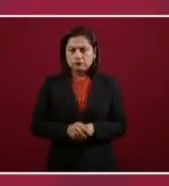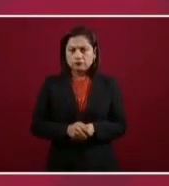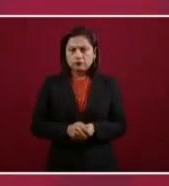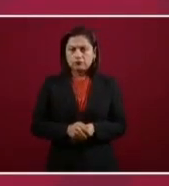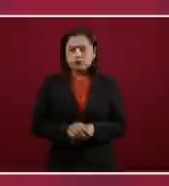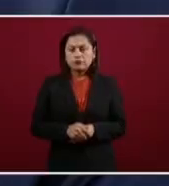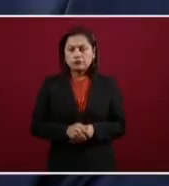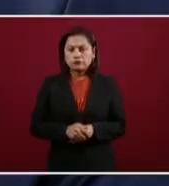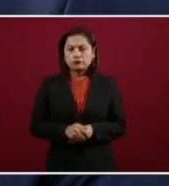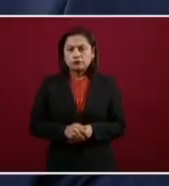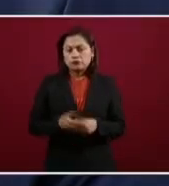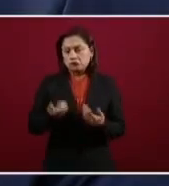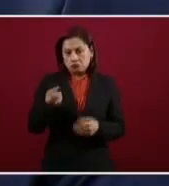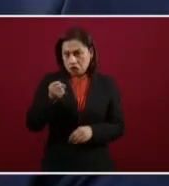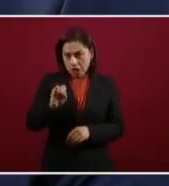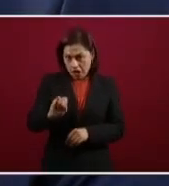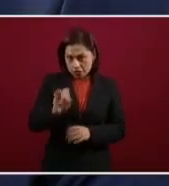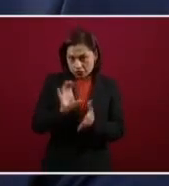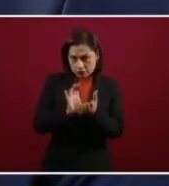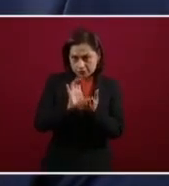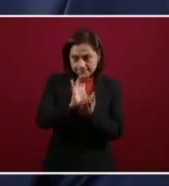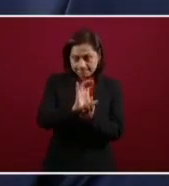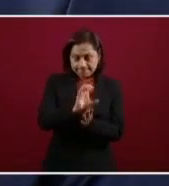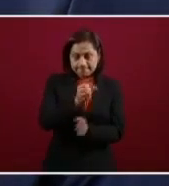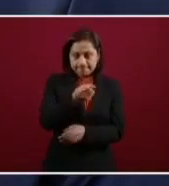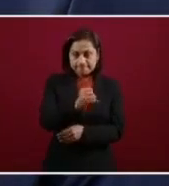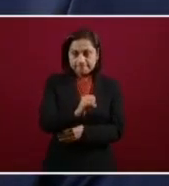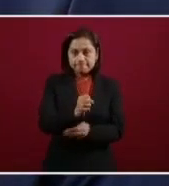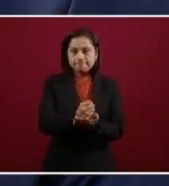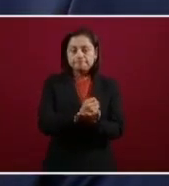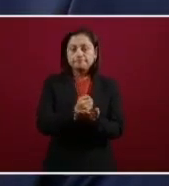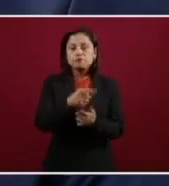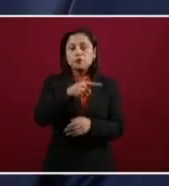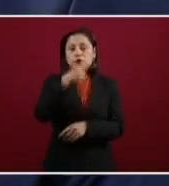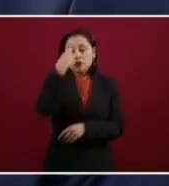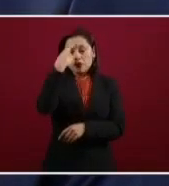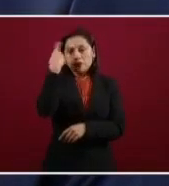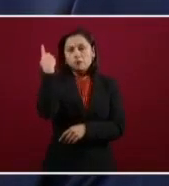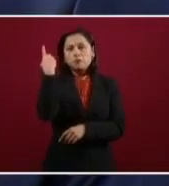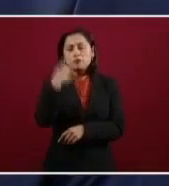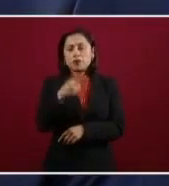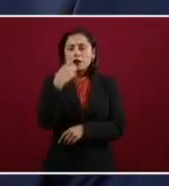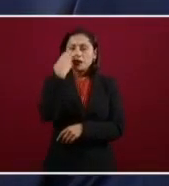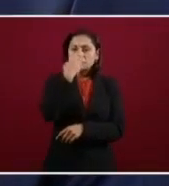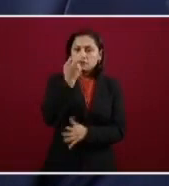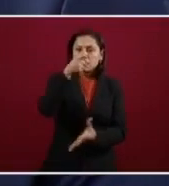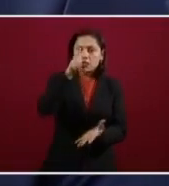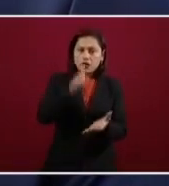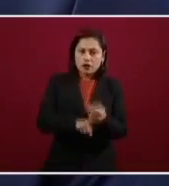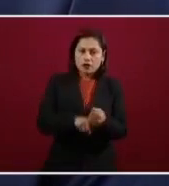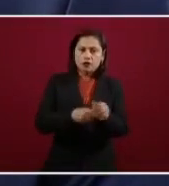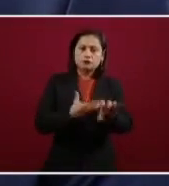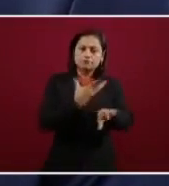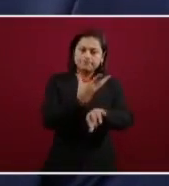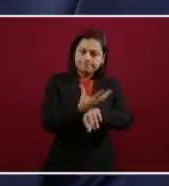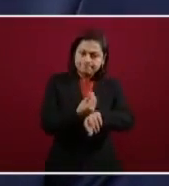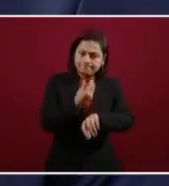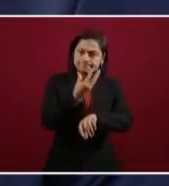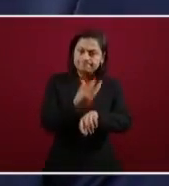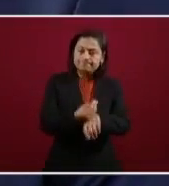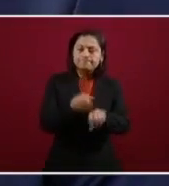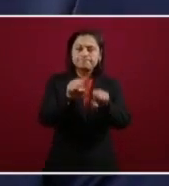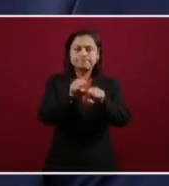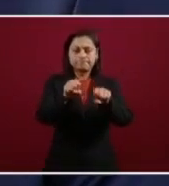créditos para la reparación de escuelas para mejorar las